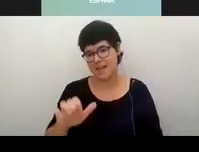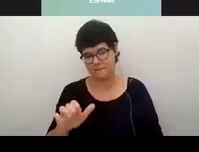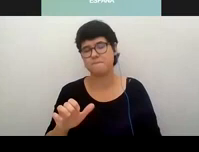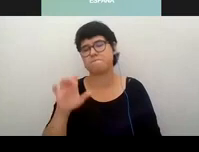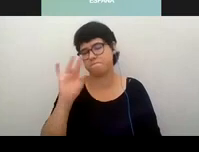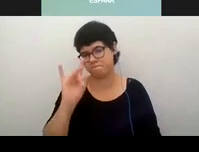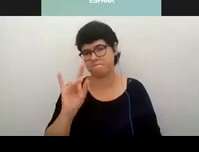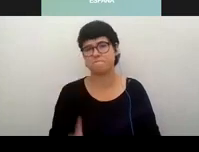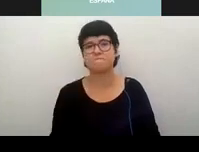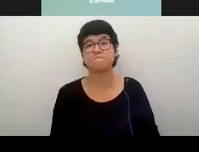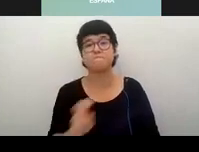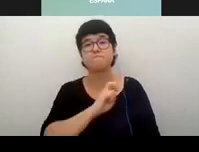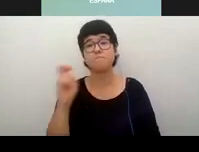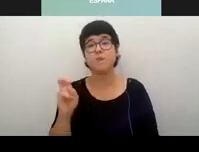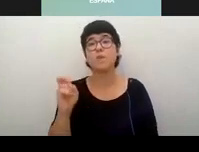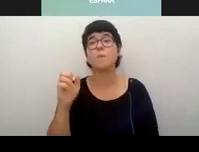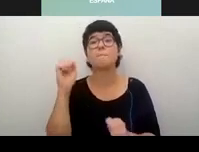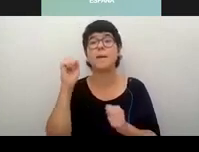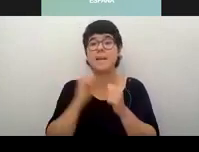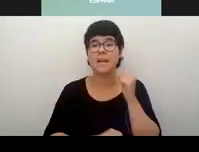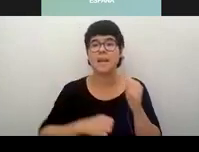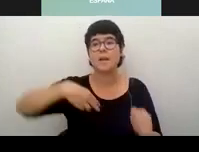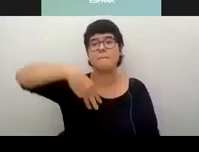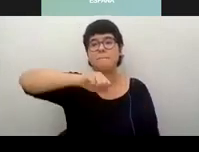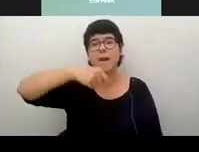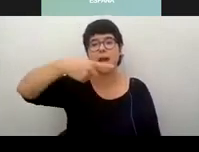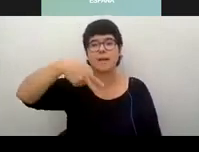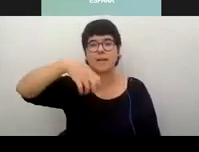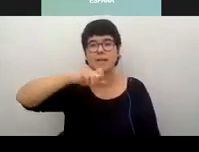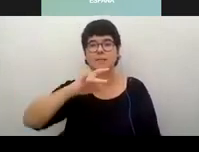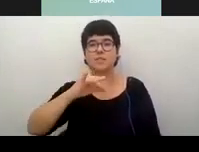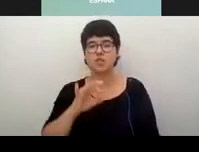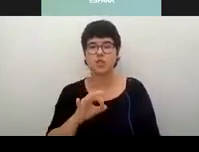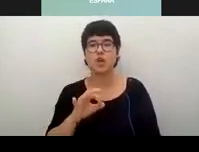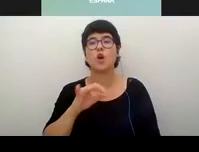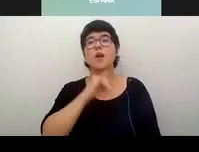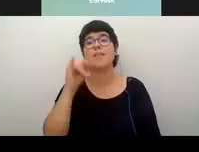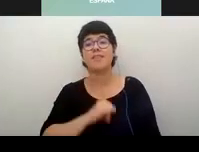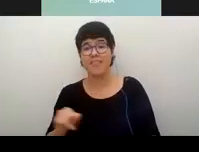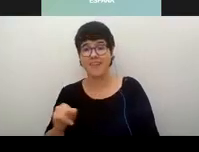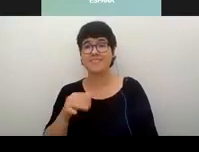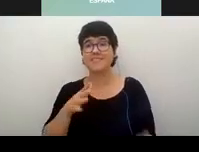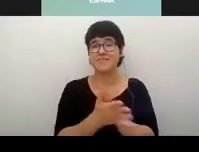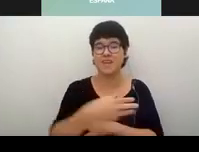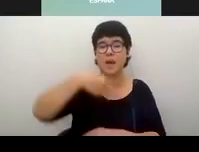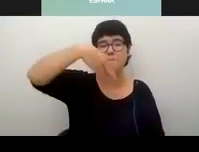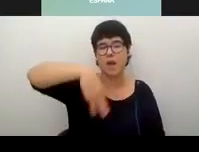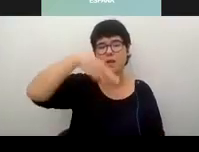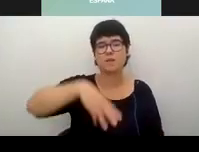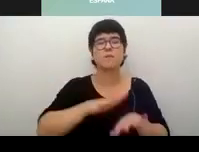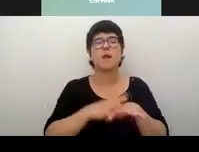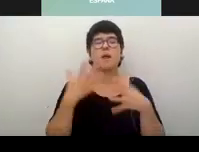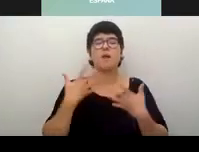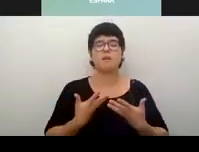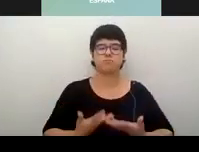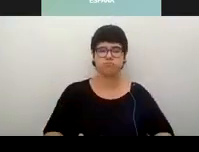el magnesio y zinc. Magnesio como relajante muscular. Le hemos metido caña a los músculos, los hemos contraído de manera bastante